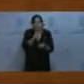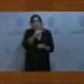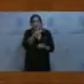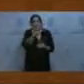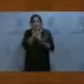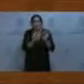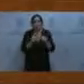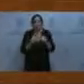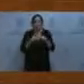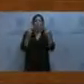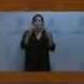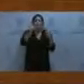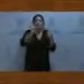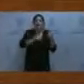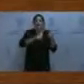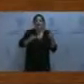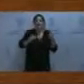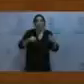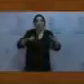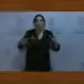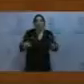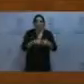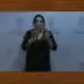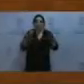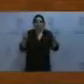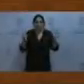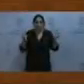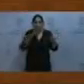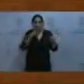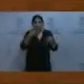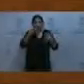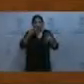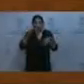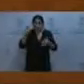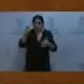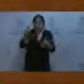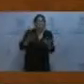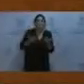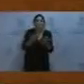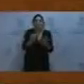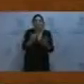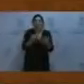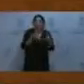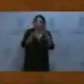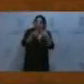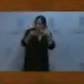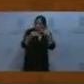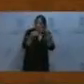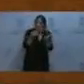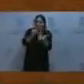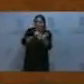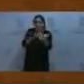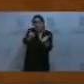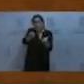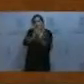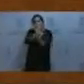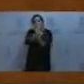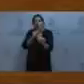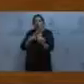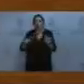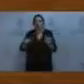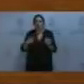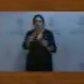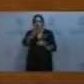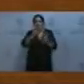no le sopla un ojo, porque lo que pide la Unión Europea es otra cosa, es que haya transparencia y se contrate de otra manera, no que sea 100%